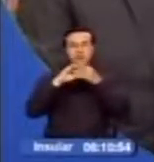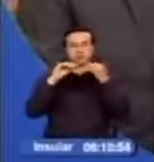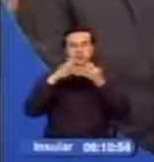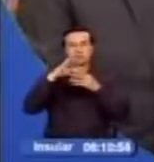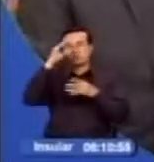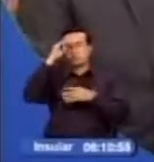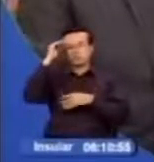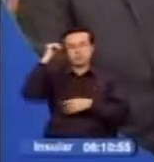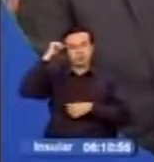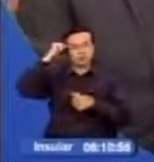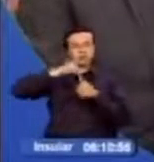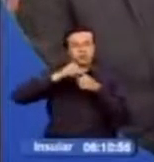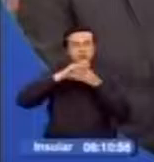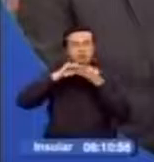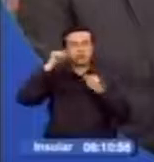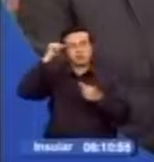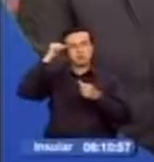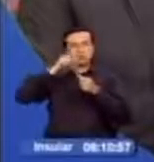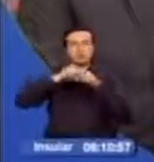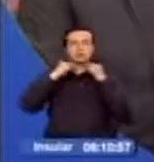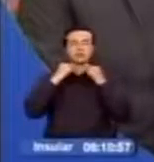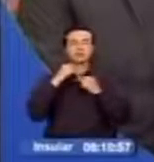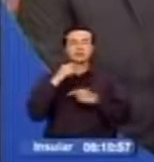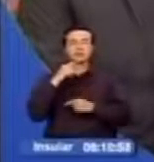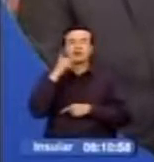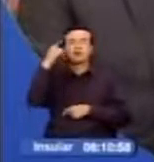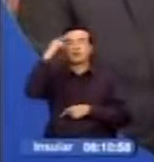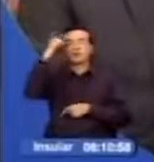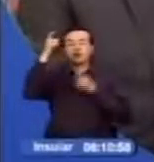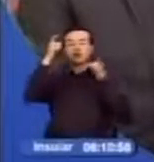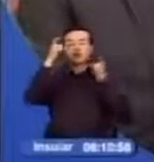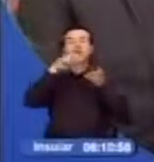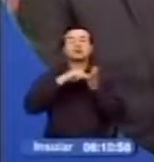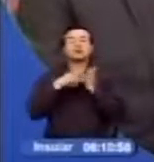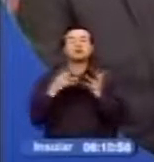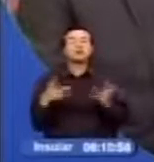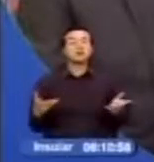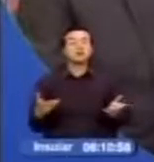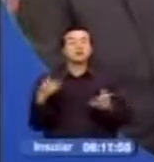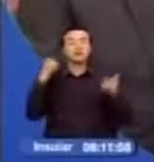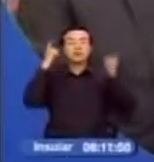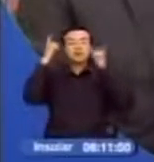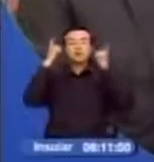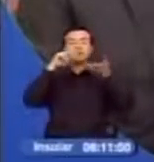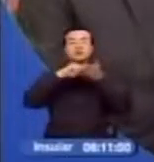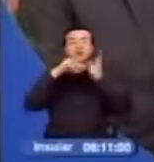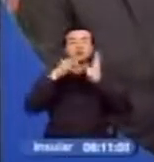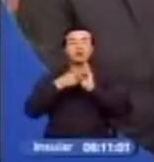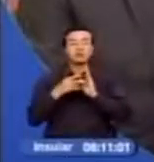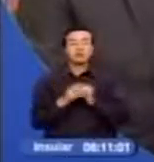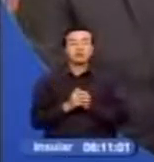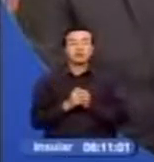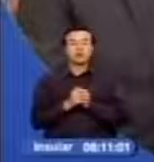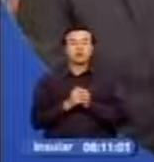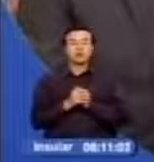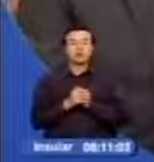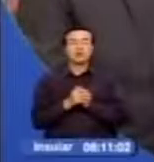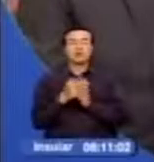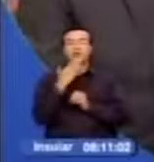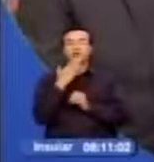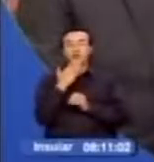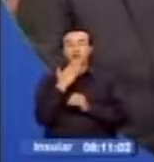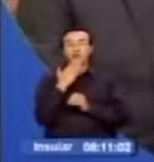de memoria. Recuerdo el padre Chacón decía, ¿qué es gobernar, muchachitos? Decía, gobernar es meter en la horma del